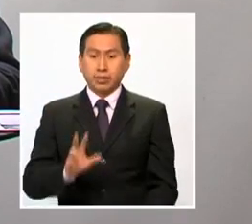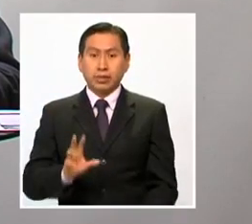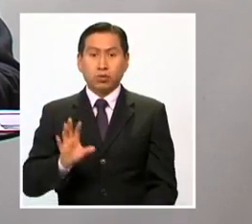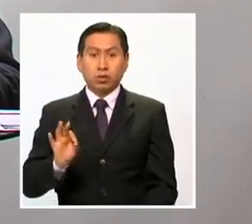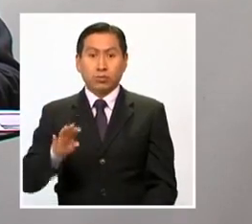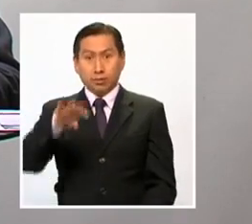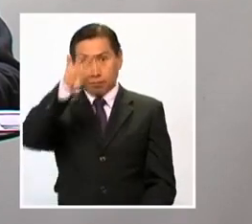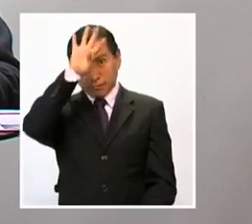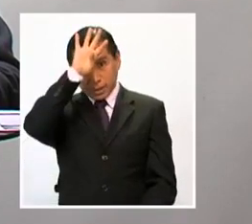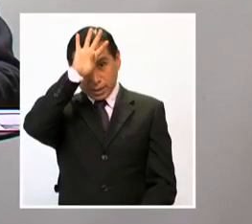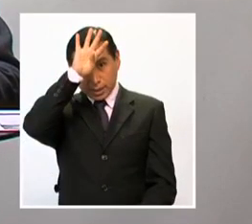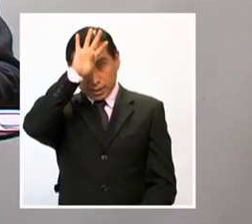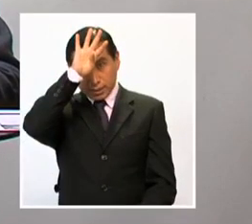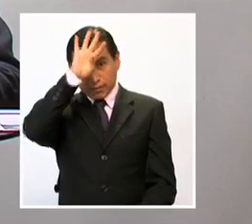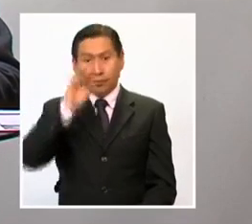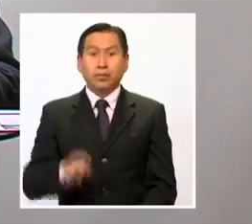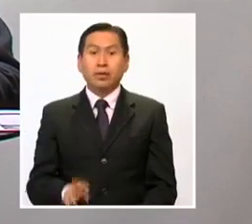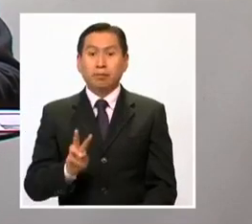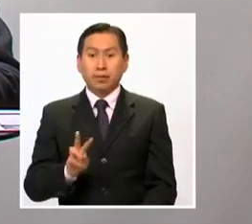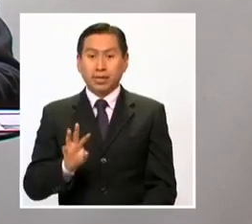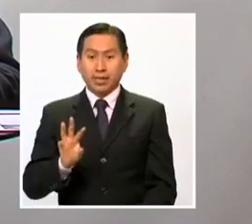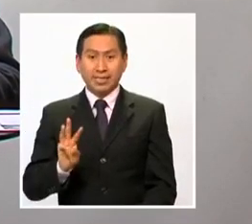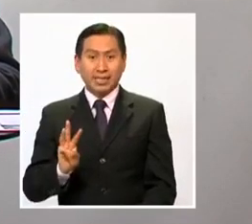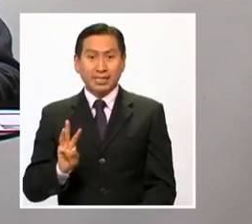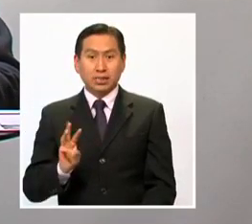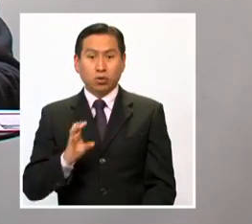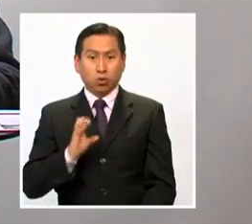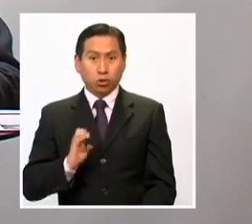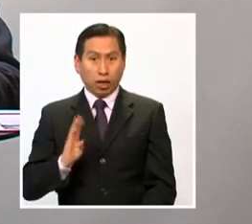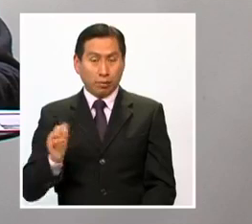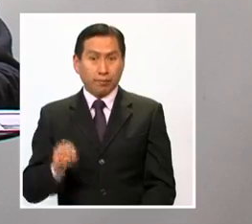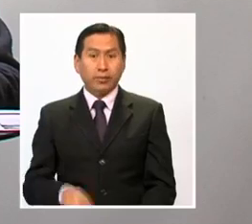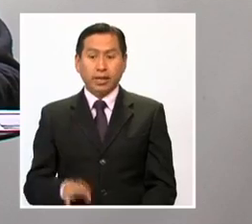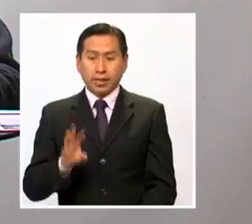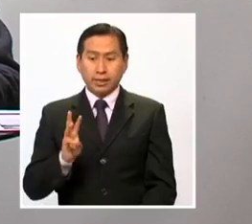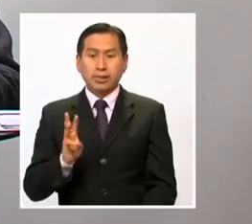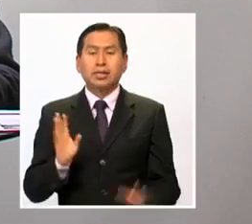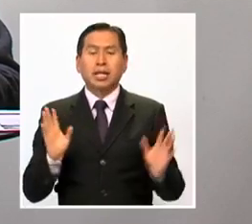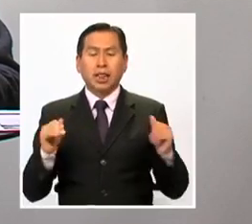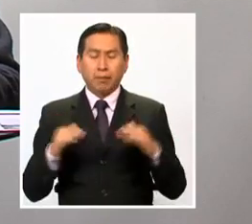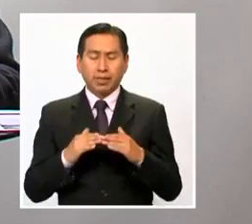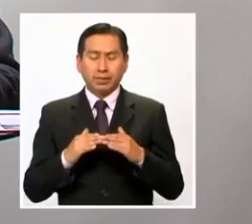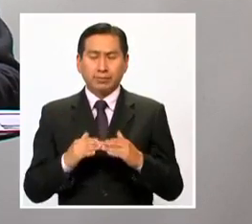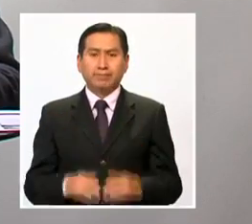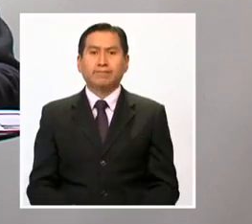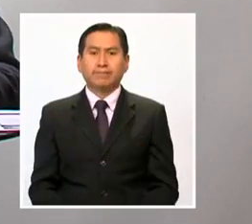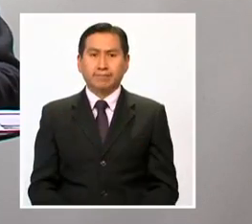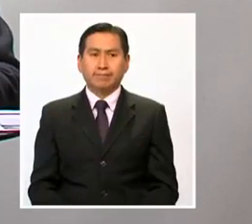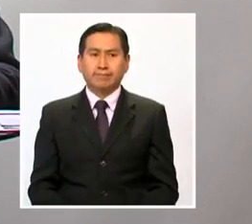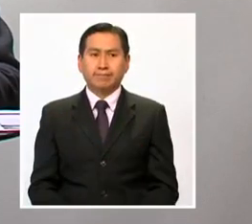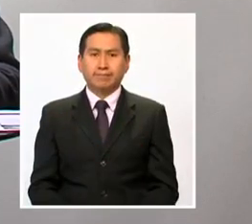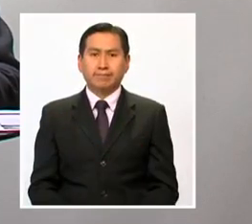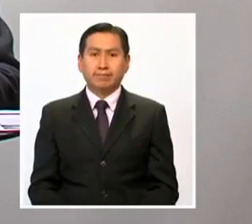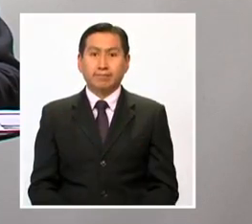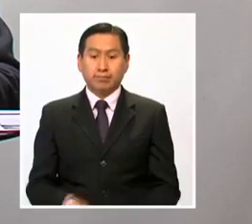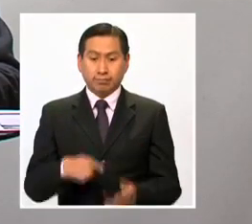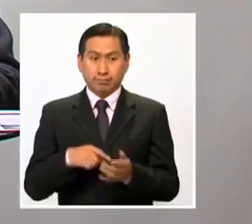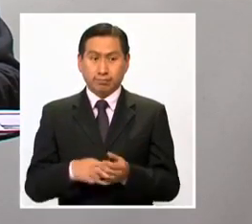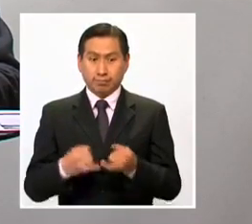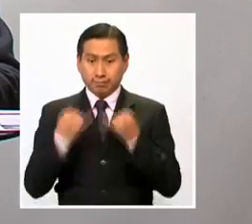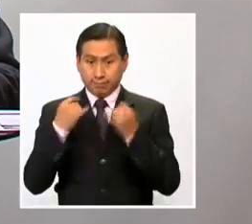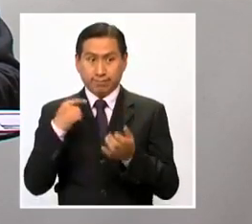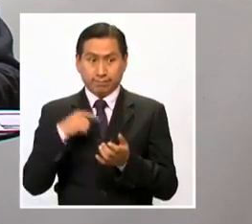en 2026 en cochabamba y 6 en la paz con estos datos